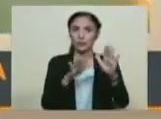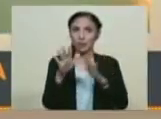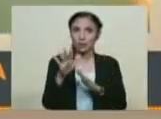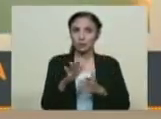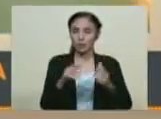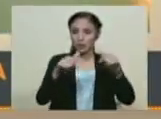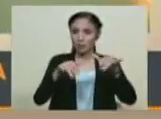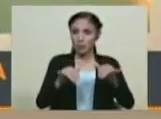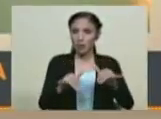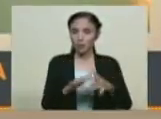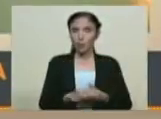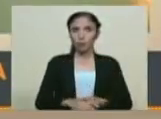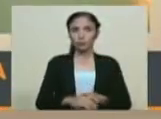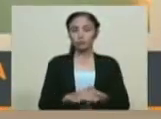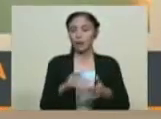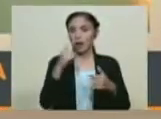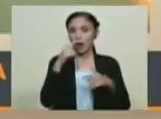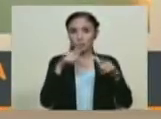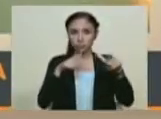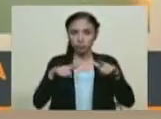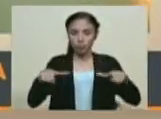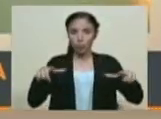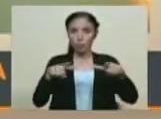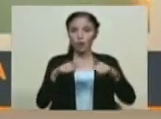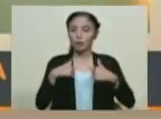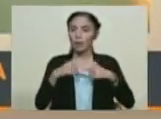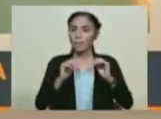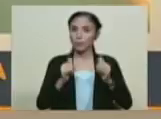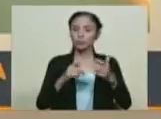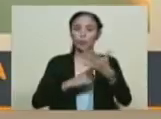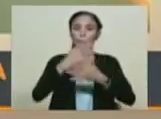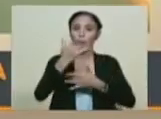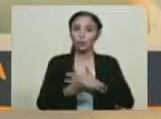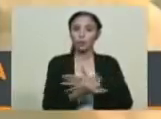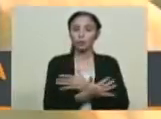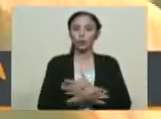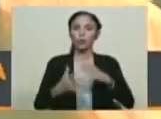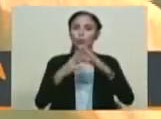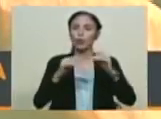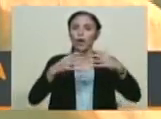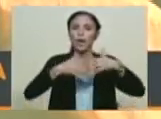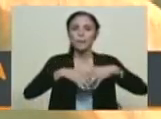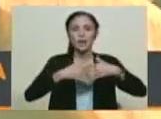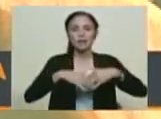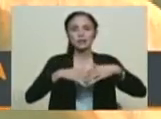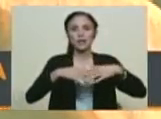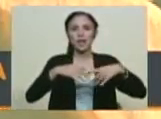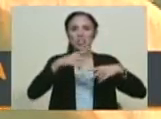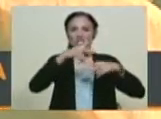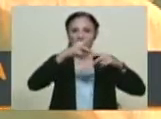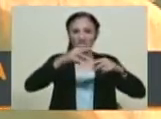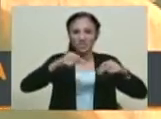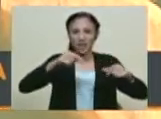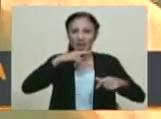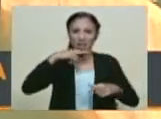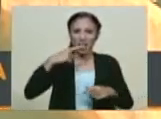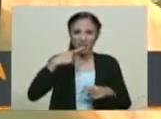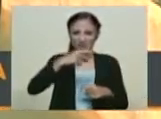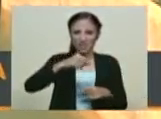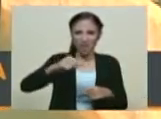en una visita a la península de Macanao, que nació el proyecto de las plantas desalinizadoras. ¿Por